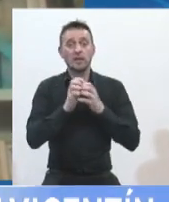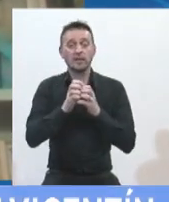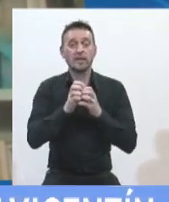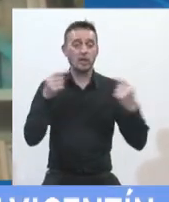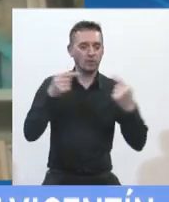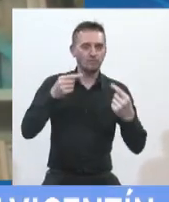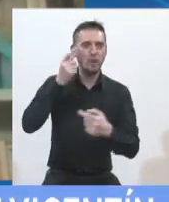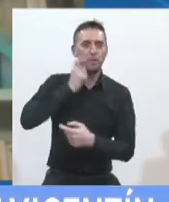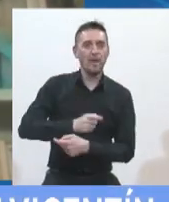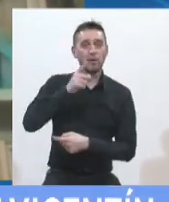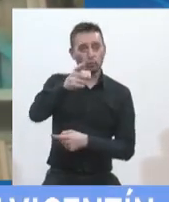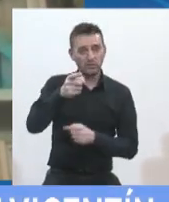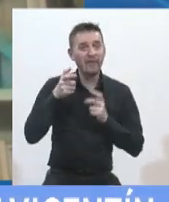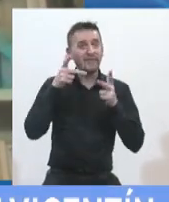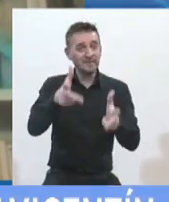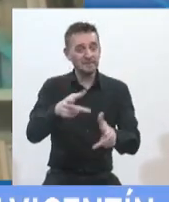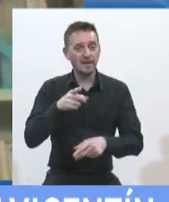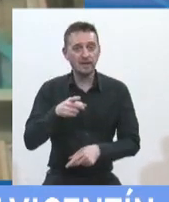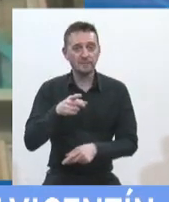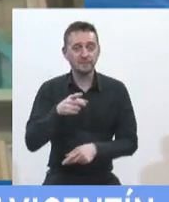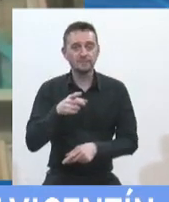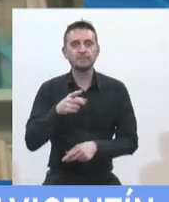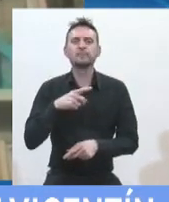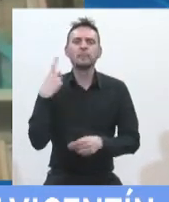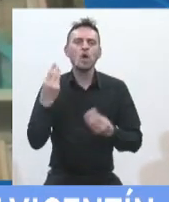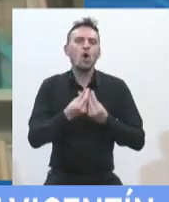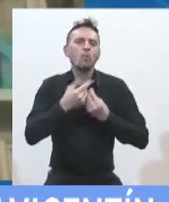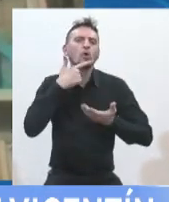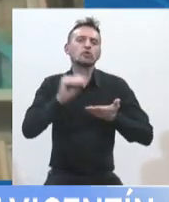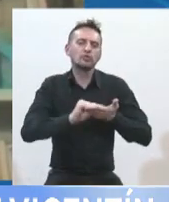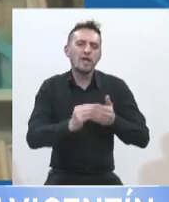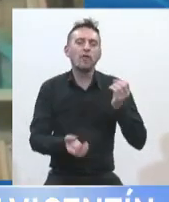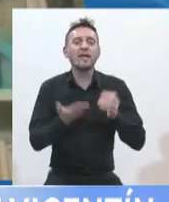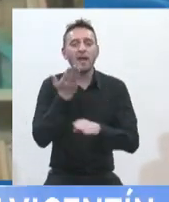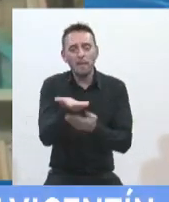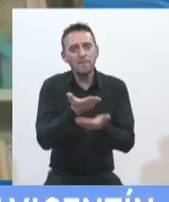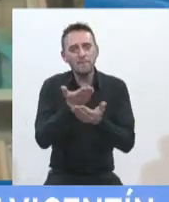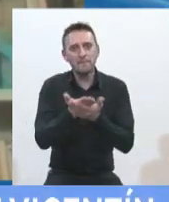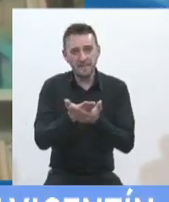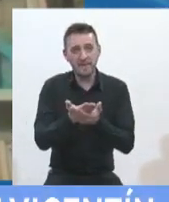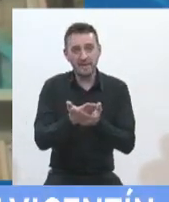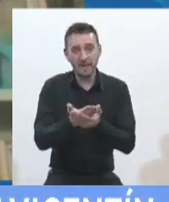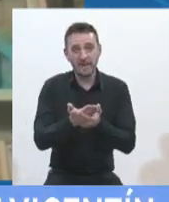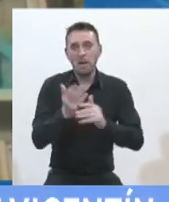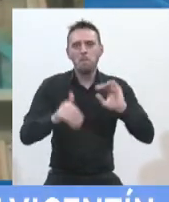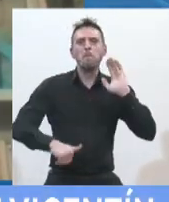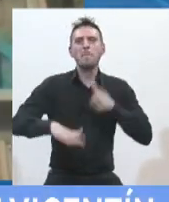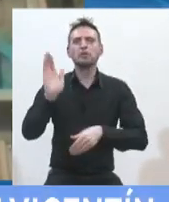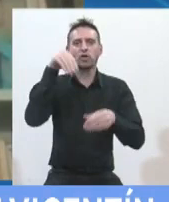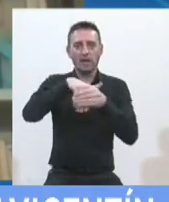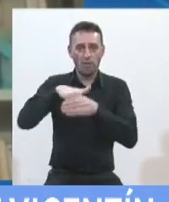senador menem usted decía son varios los senadores que solicitaron que se agravaron las mayorías de modo tal